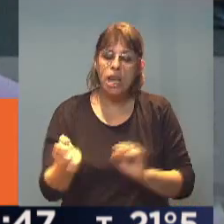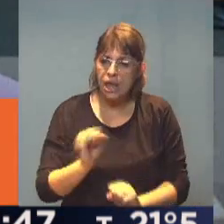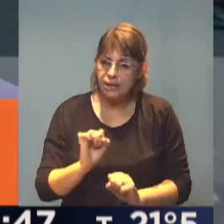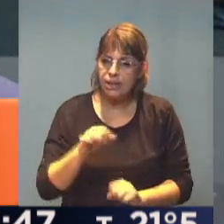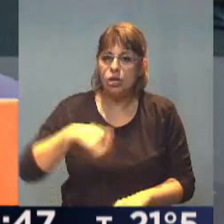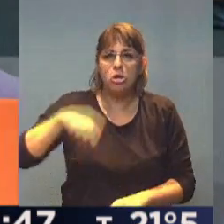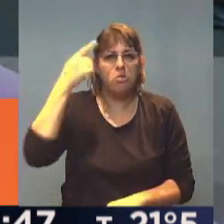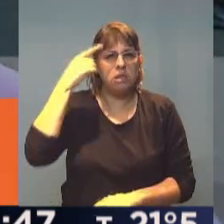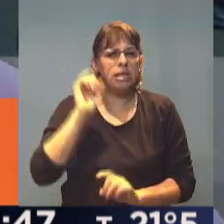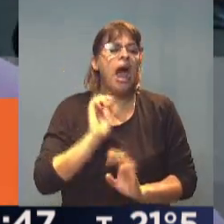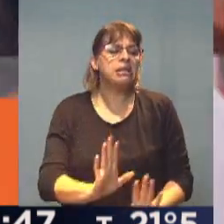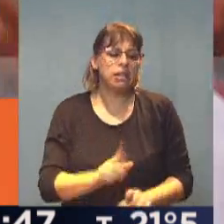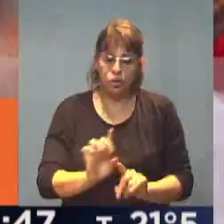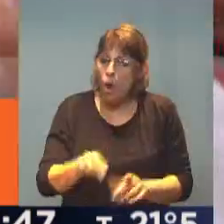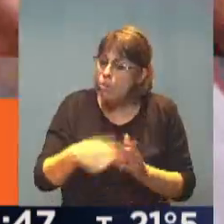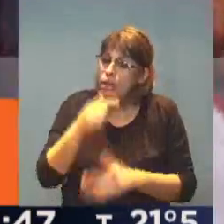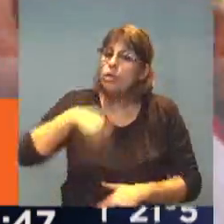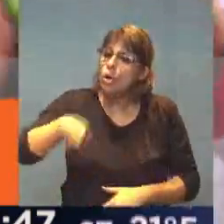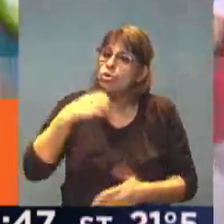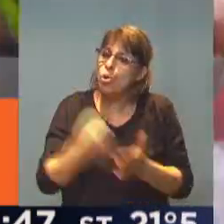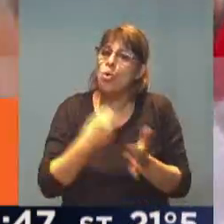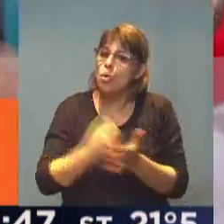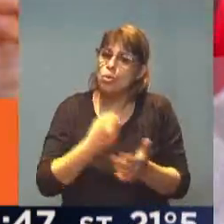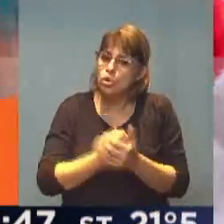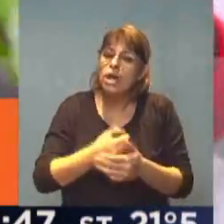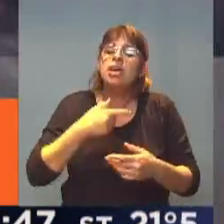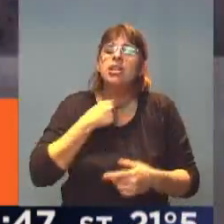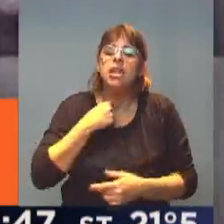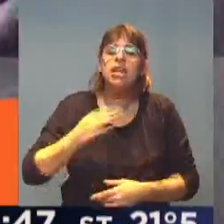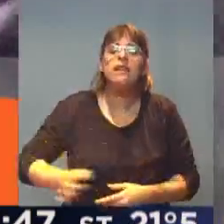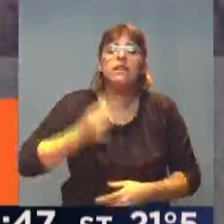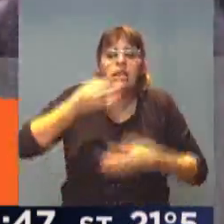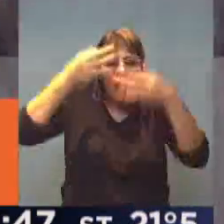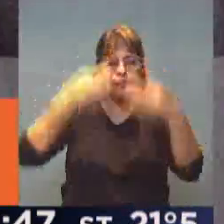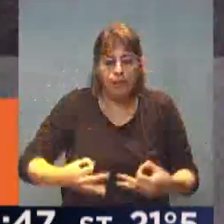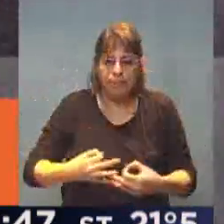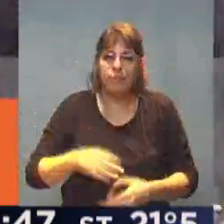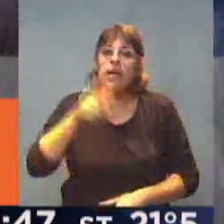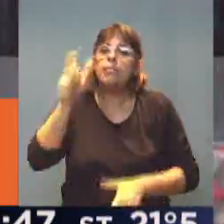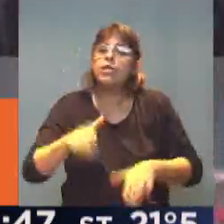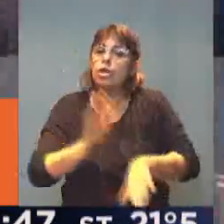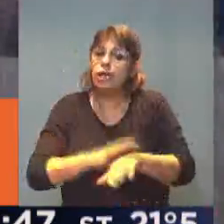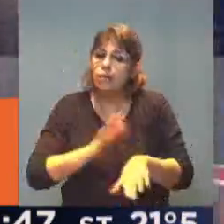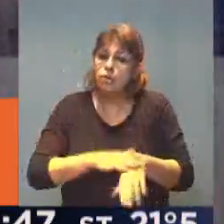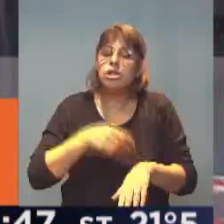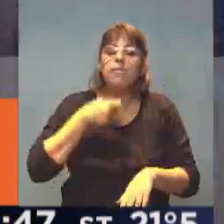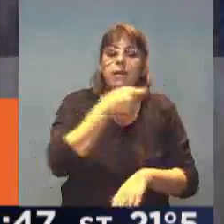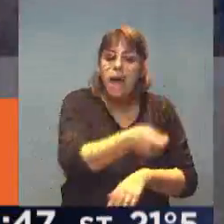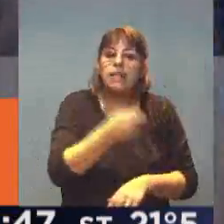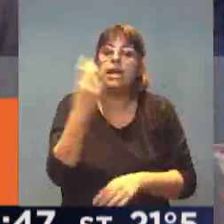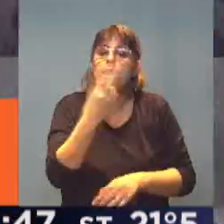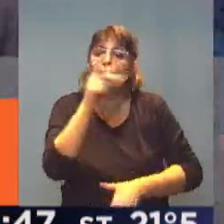hacer creer, sino con que verdaderamente nosotros luchamos por una vida digna. Los autores materiales del crimen de Costecchi y